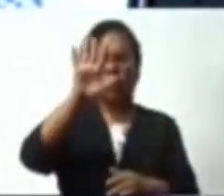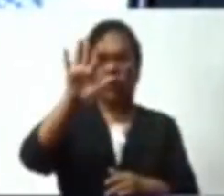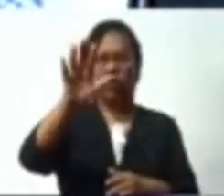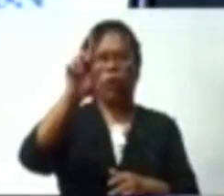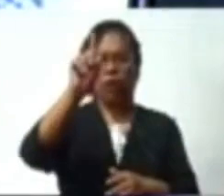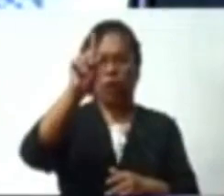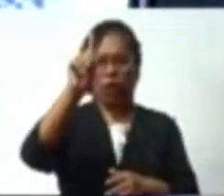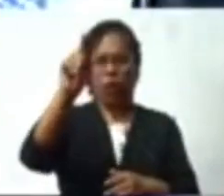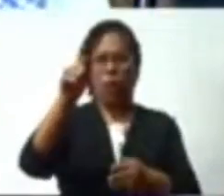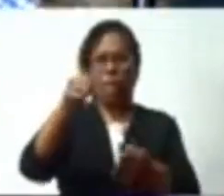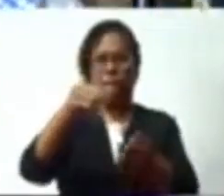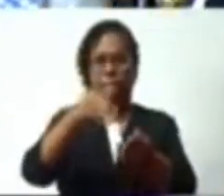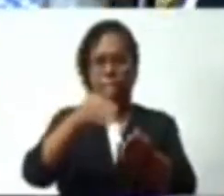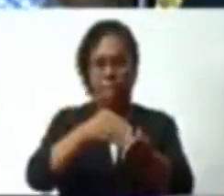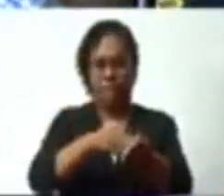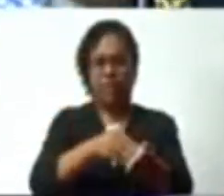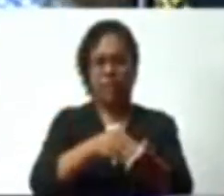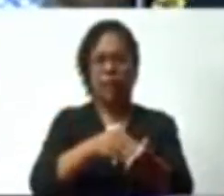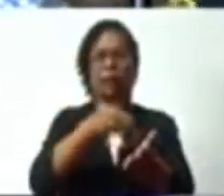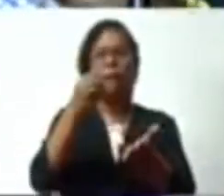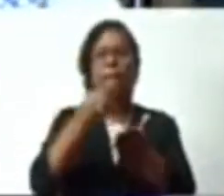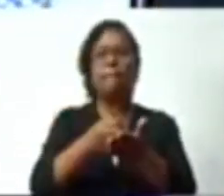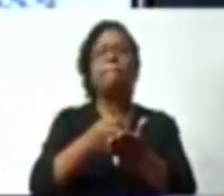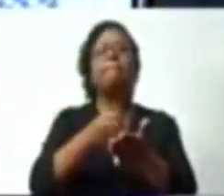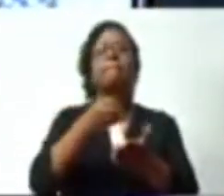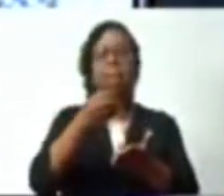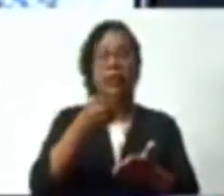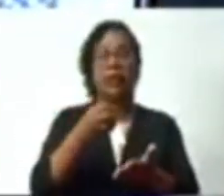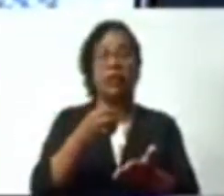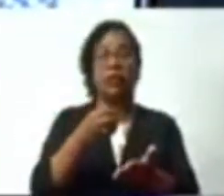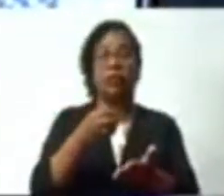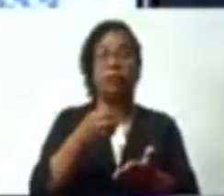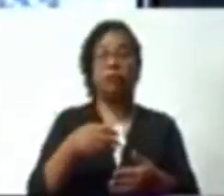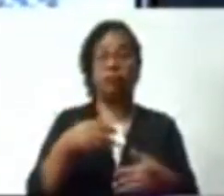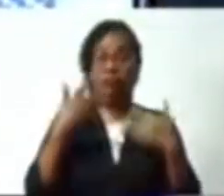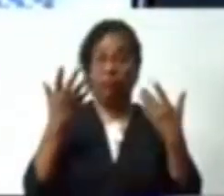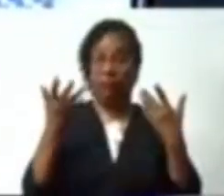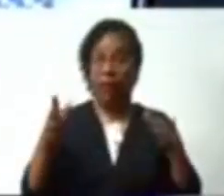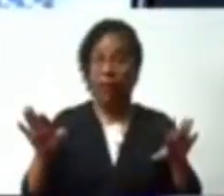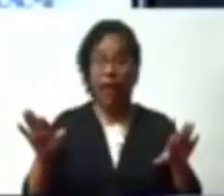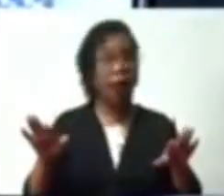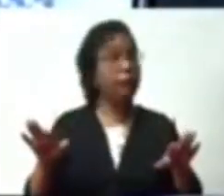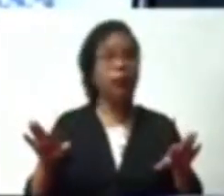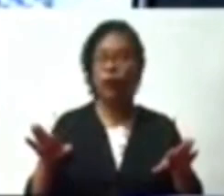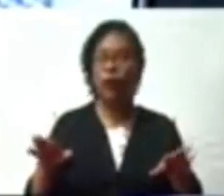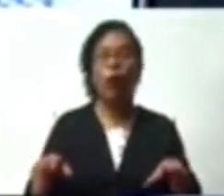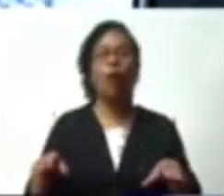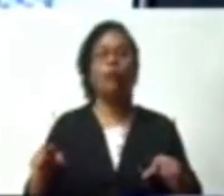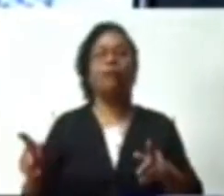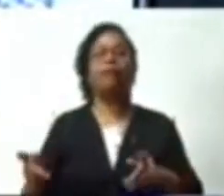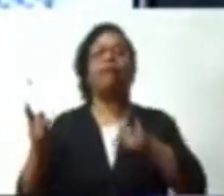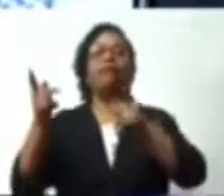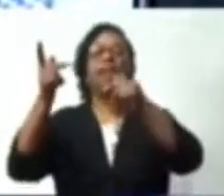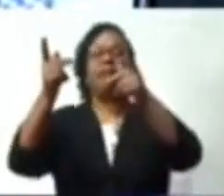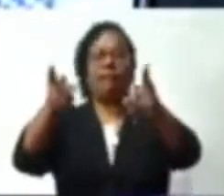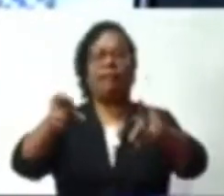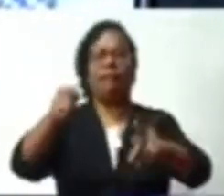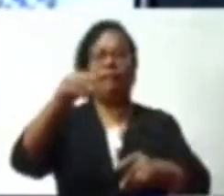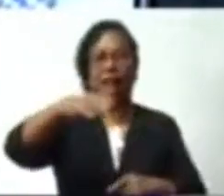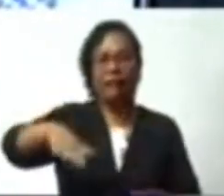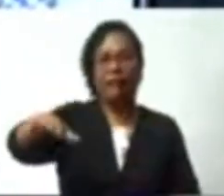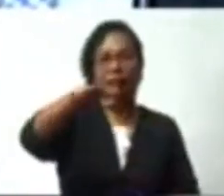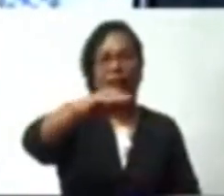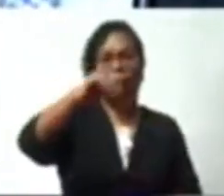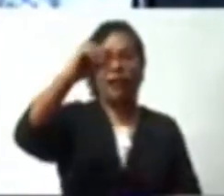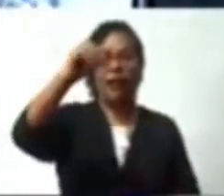no quedó ahí, la fiesta continúa y llega a Las Galeras para inaugurar la carretera Samaná-Las